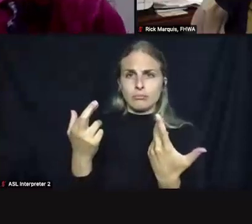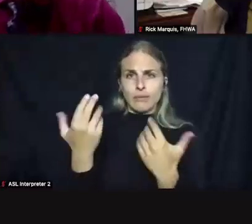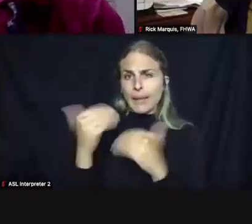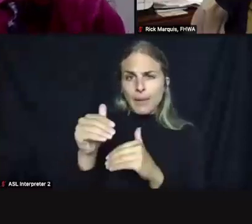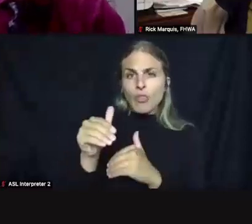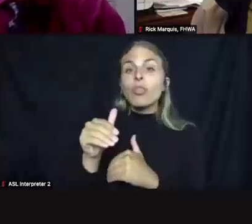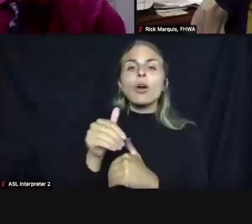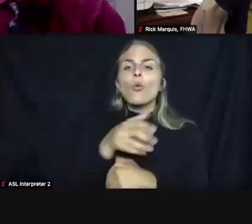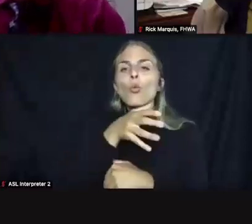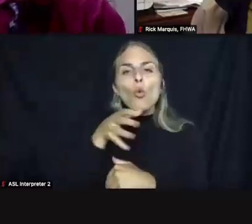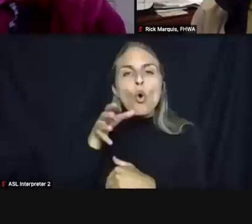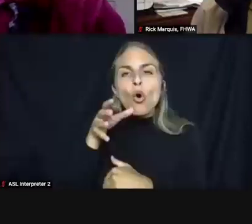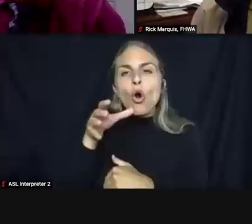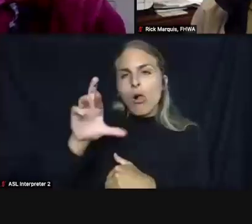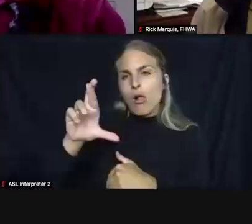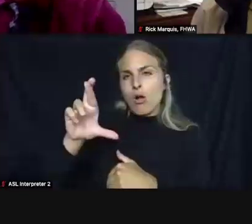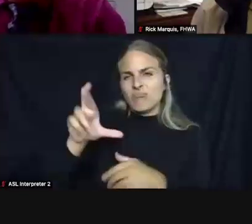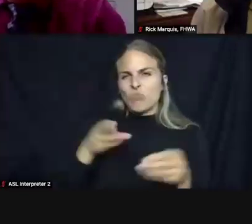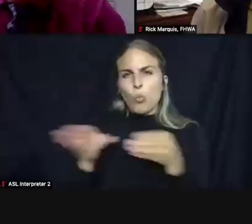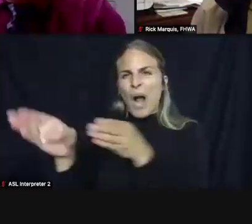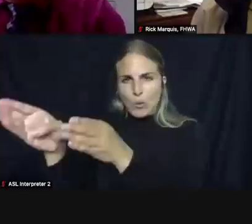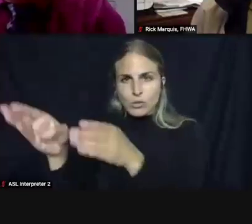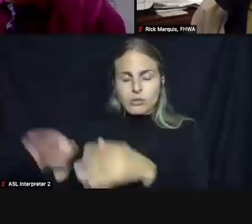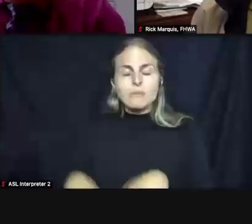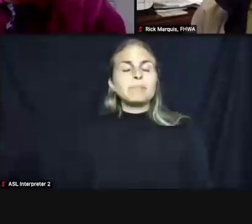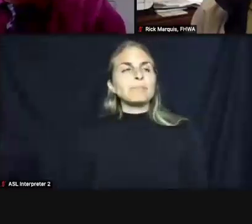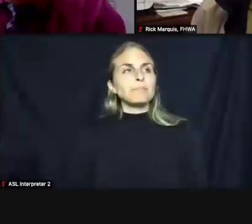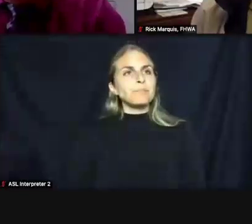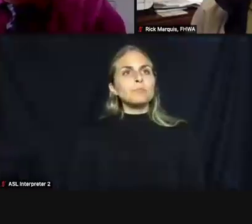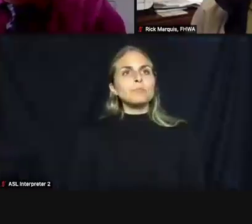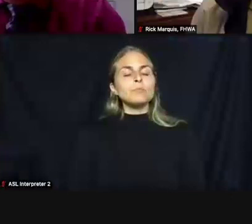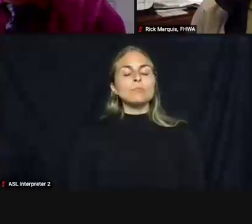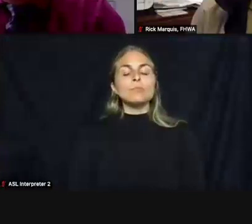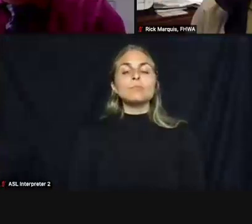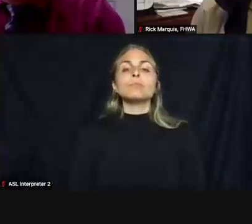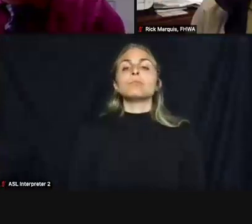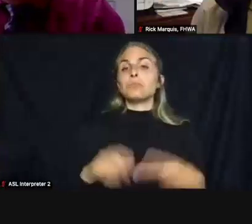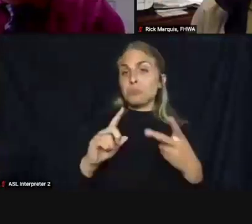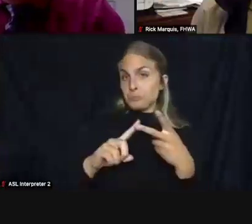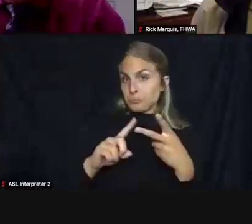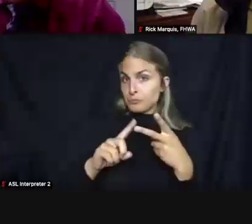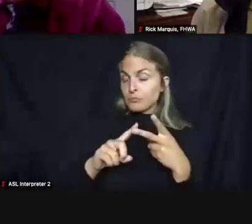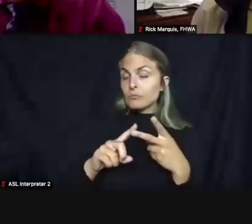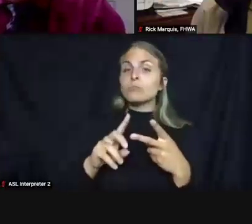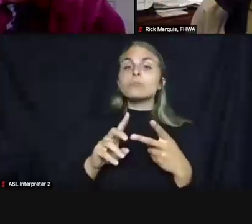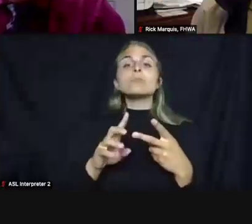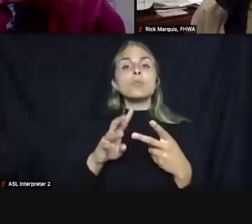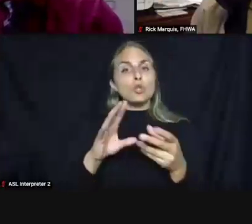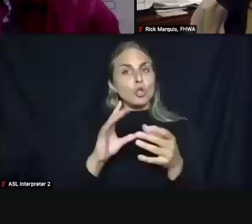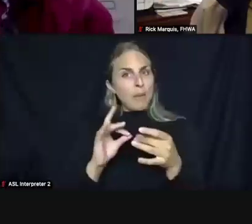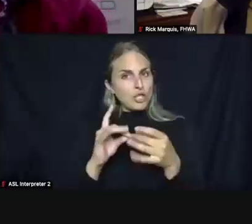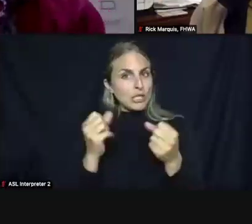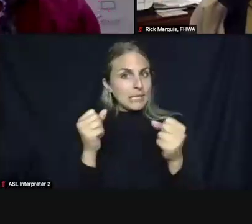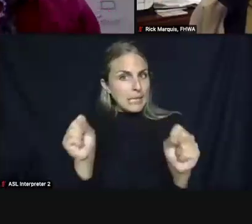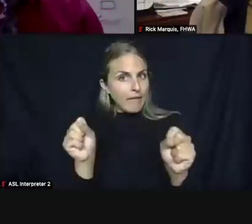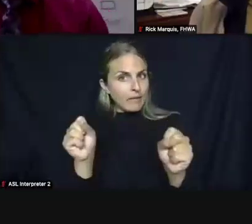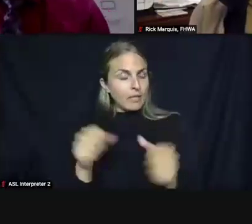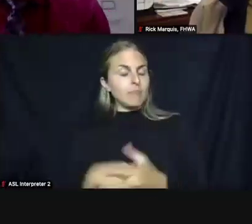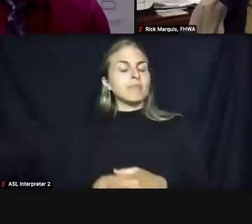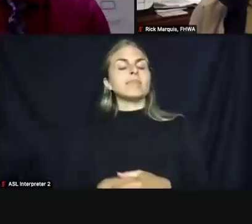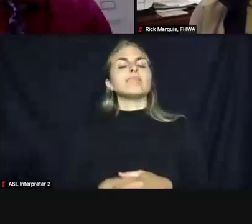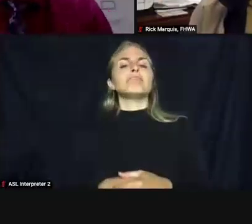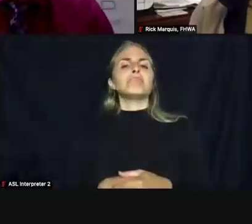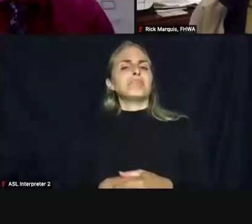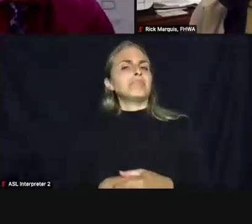salida o en la ruta Welsh? El otro comentario, hablamos de seguridad. Y